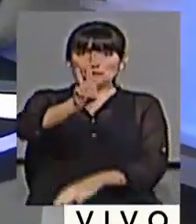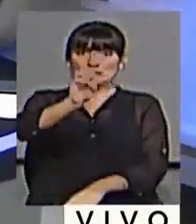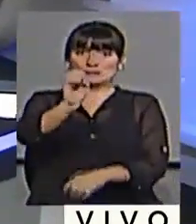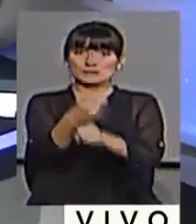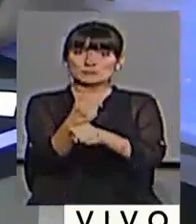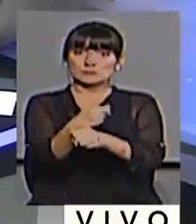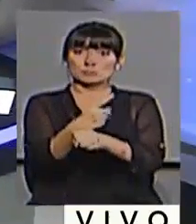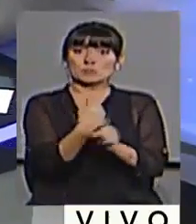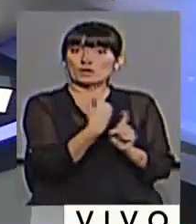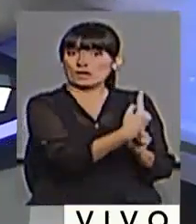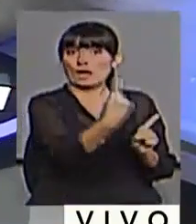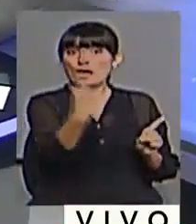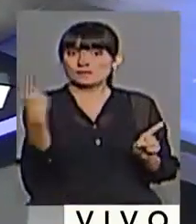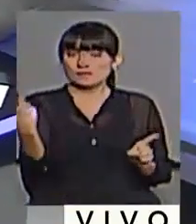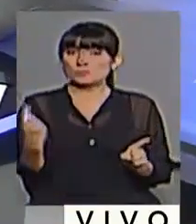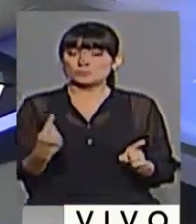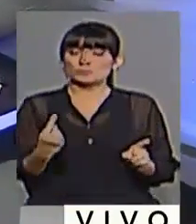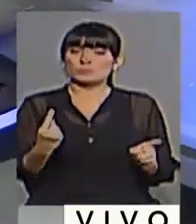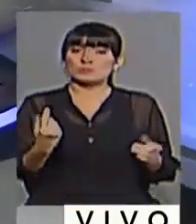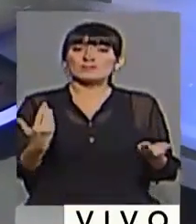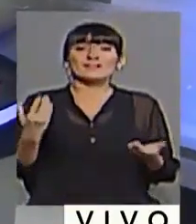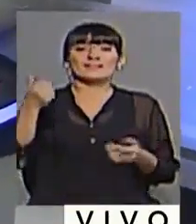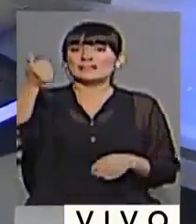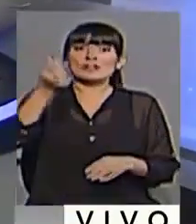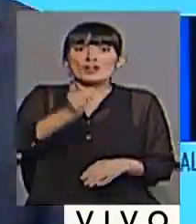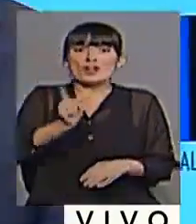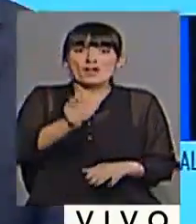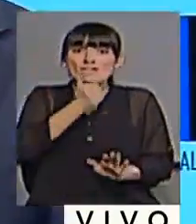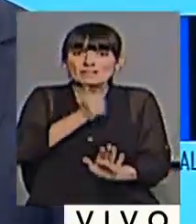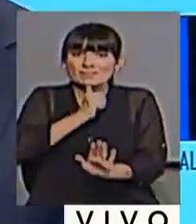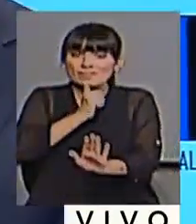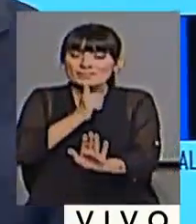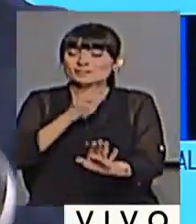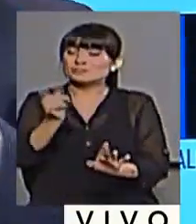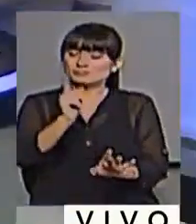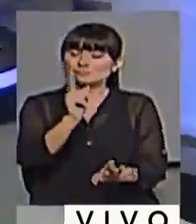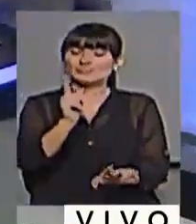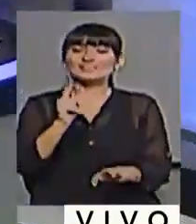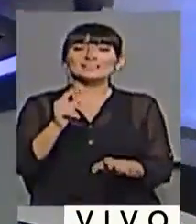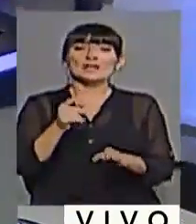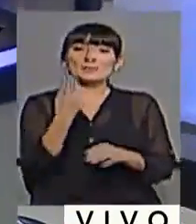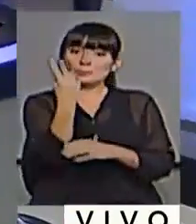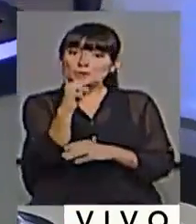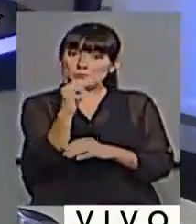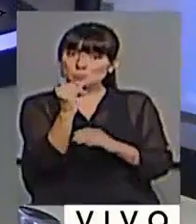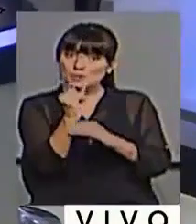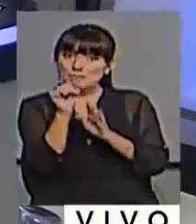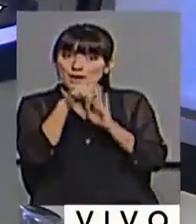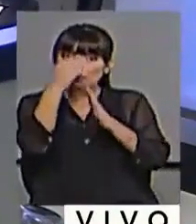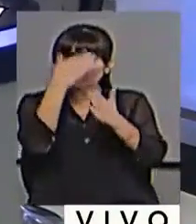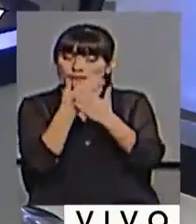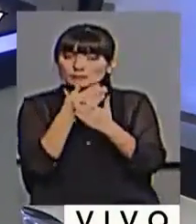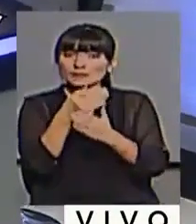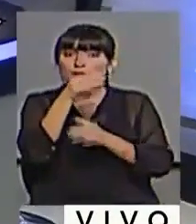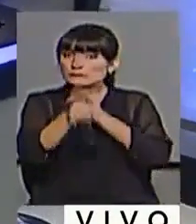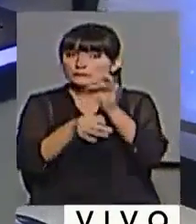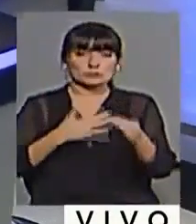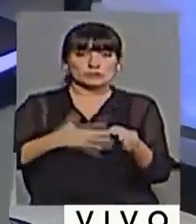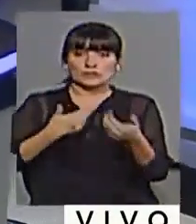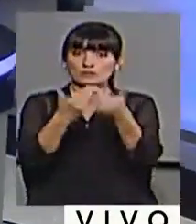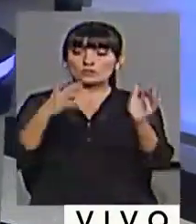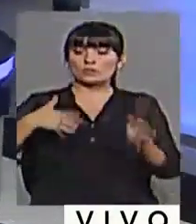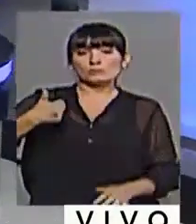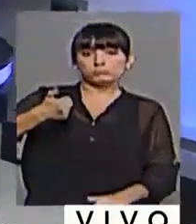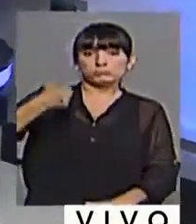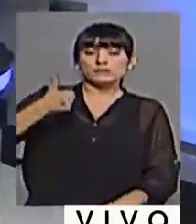Los 30 segundos de cada uno. Que el director me dice, no. Esa es su cámara, 30 segundos para decir lo que quiera. Yo voy a cronometrar.